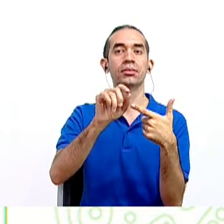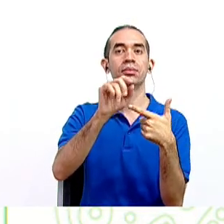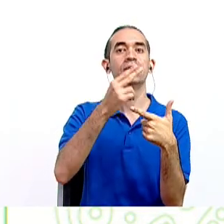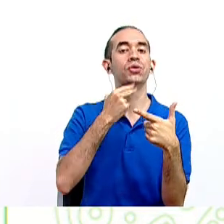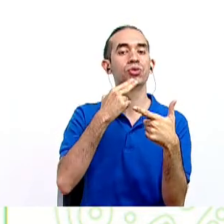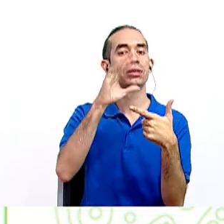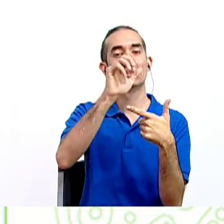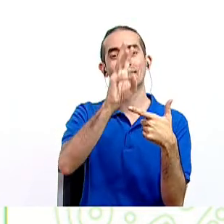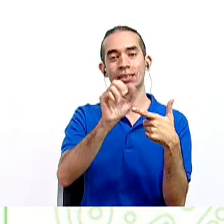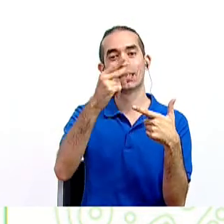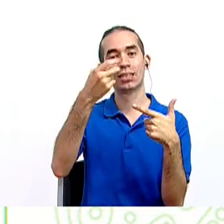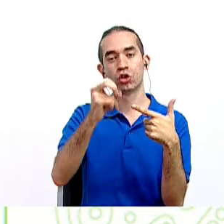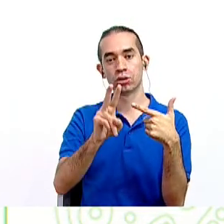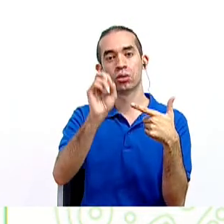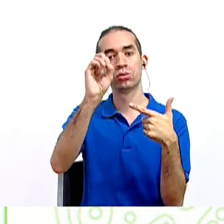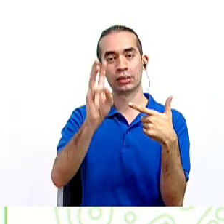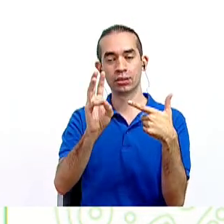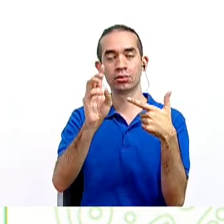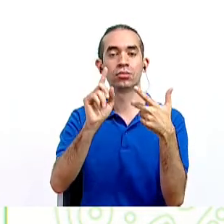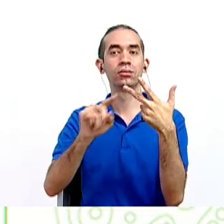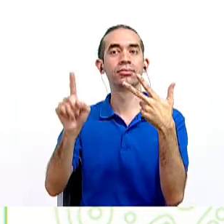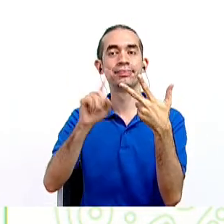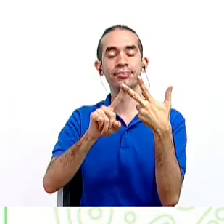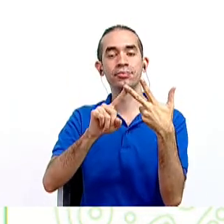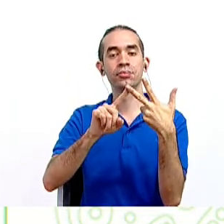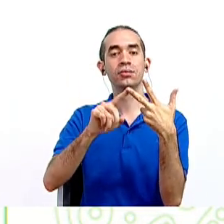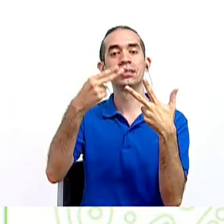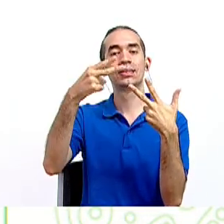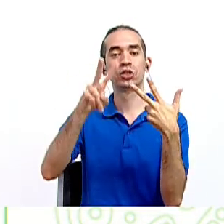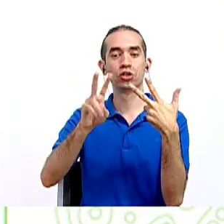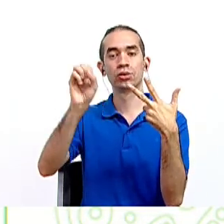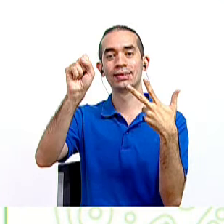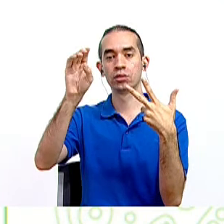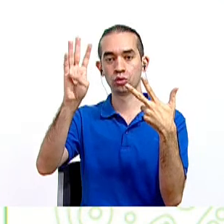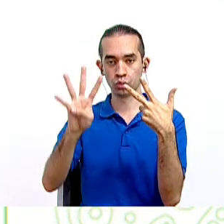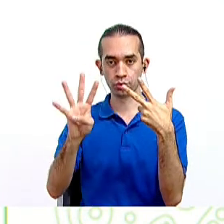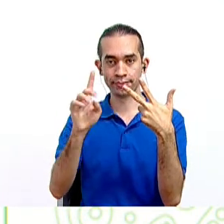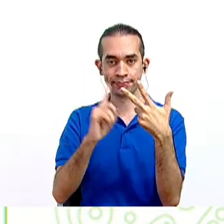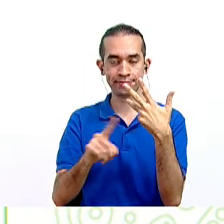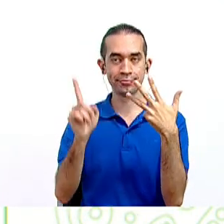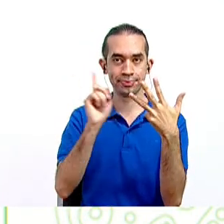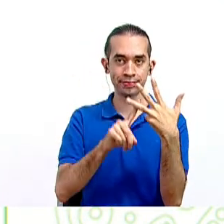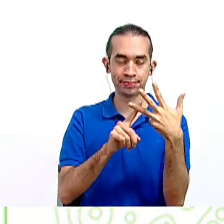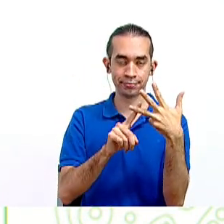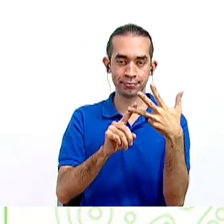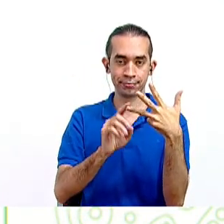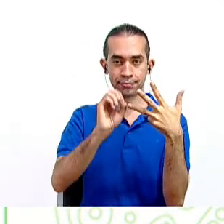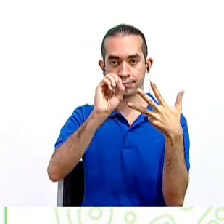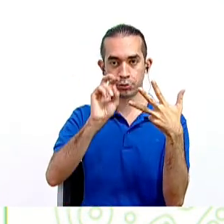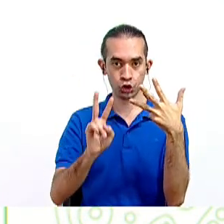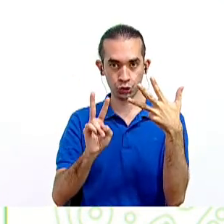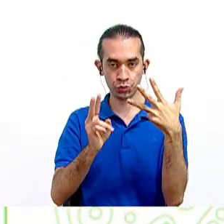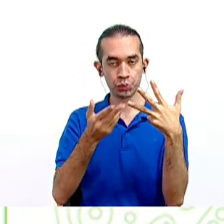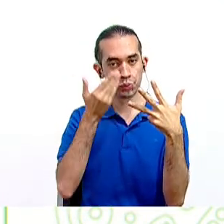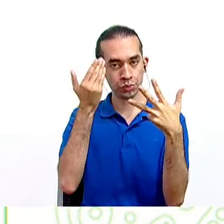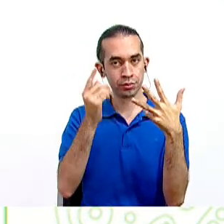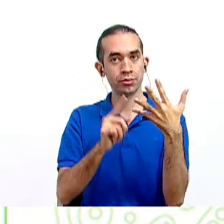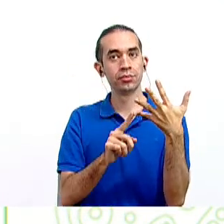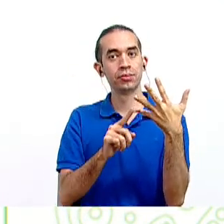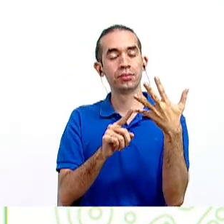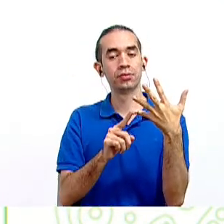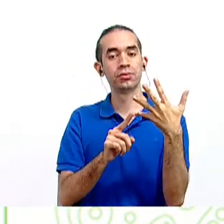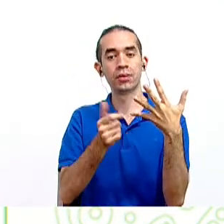glucosa, C6H12O6, el ácido sulfúrico, H2SO4, el oxígeno,